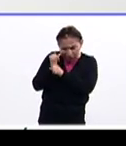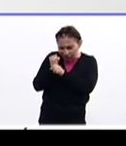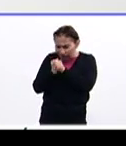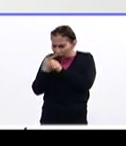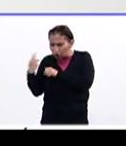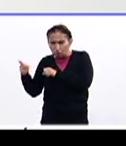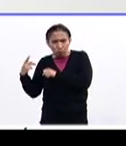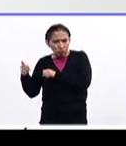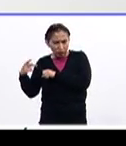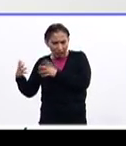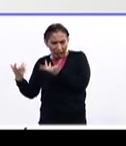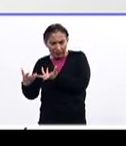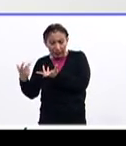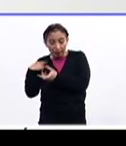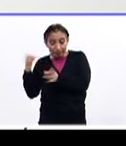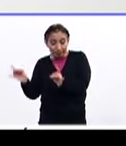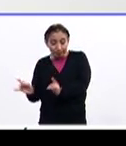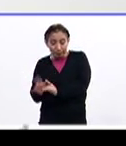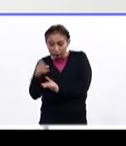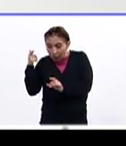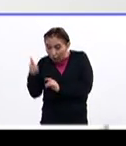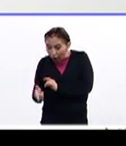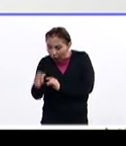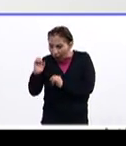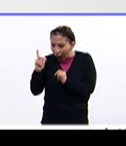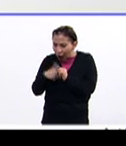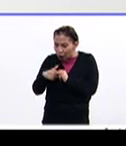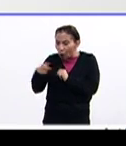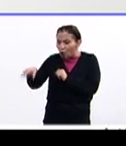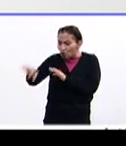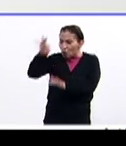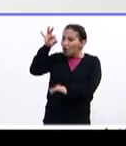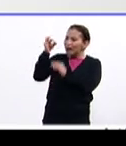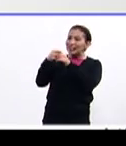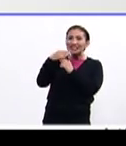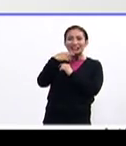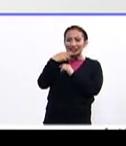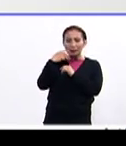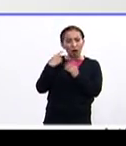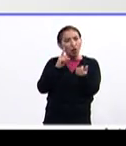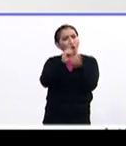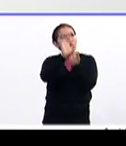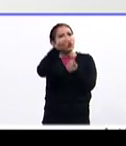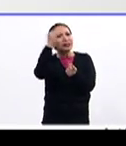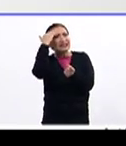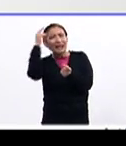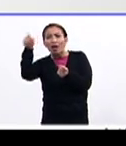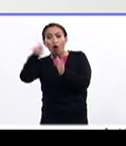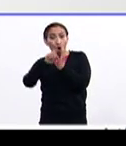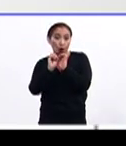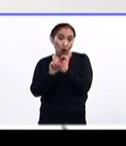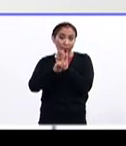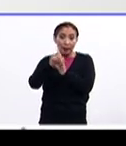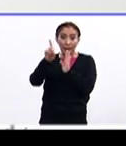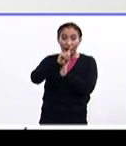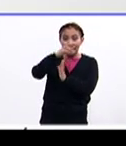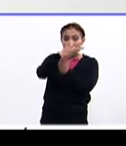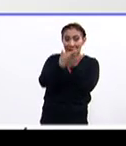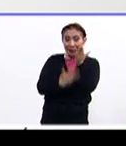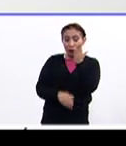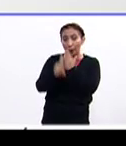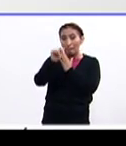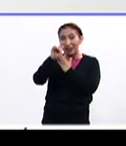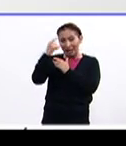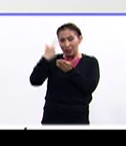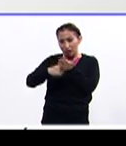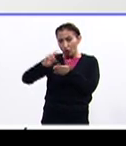intelectuales y de pronto encuentran algo que puede ser de utilidad y hablan con las autoridades o con el Departamento de Registro de Patentes